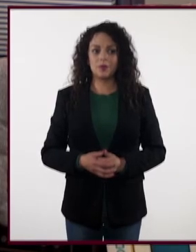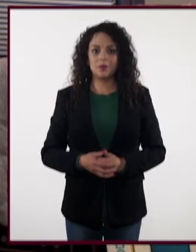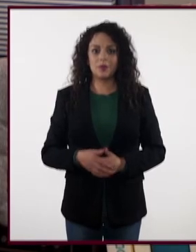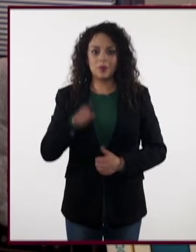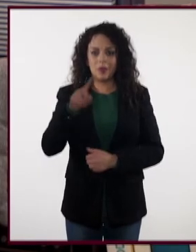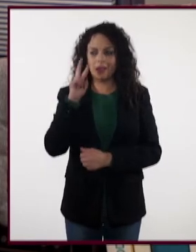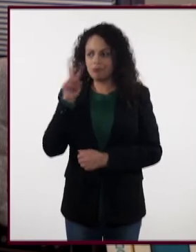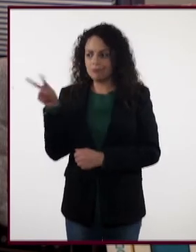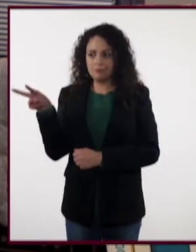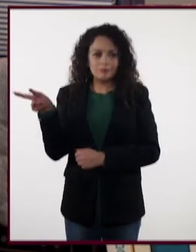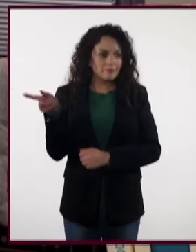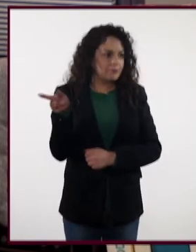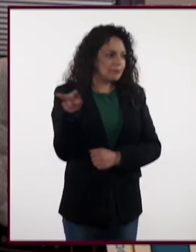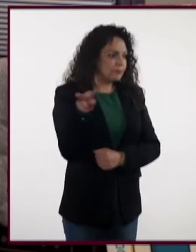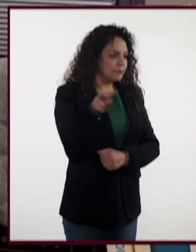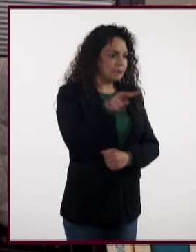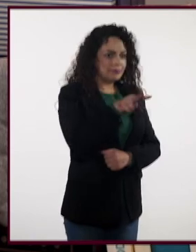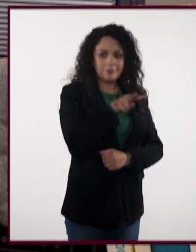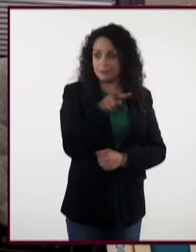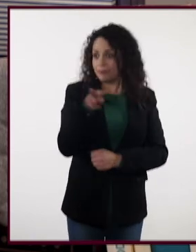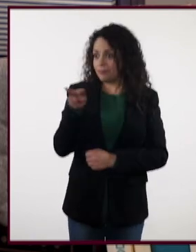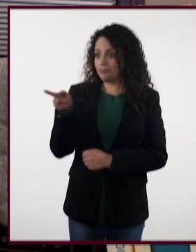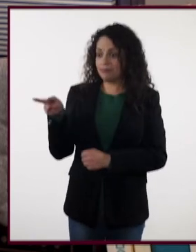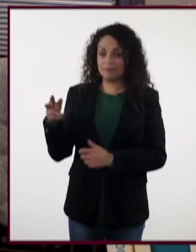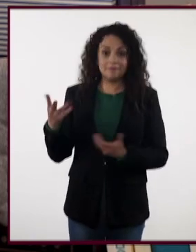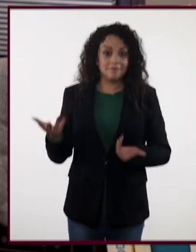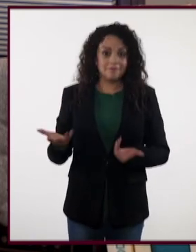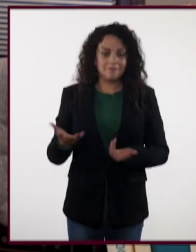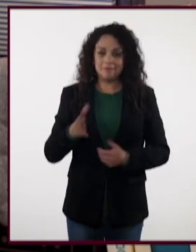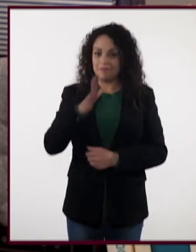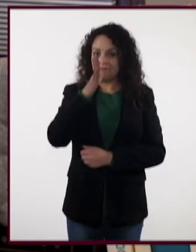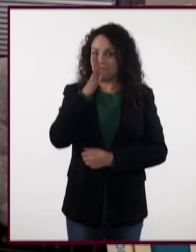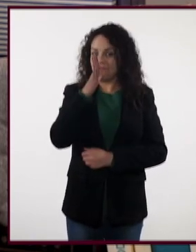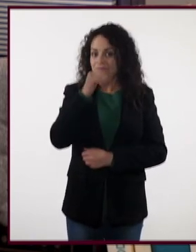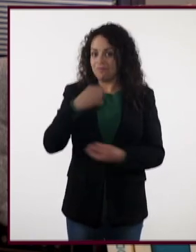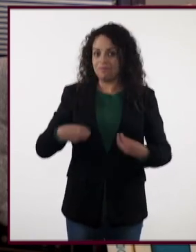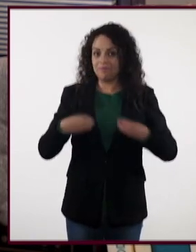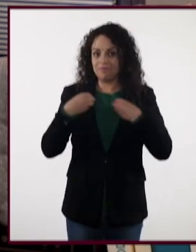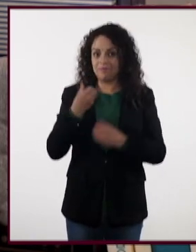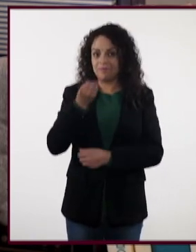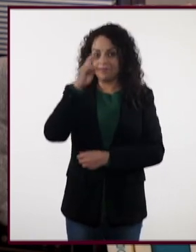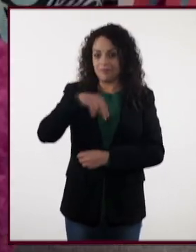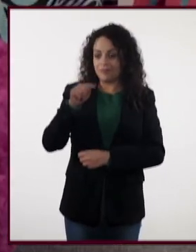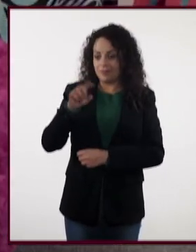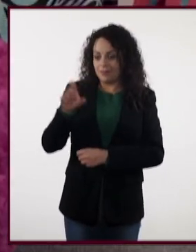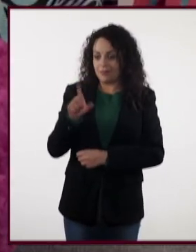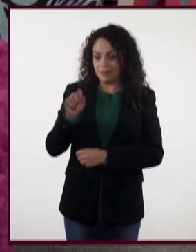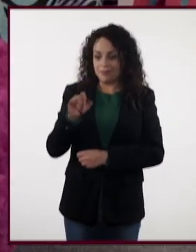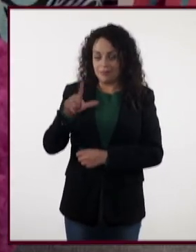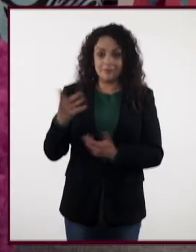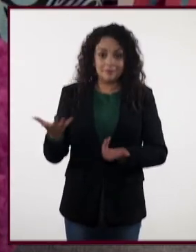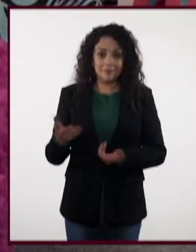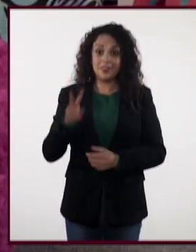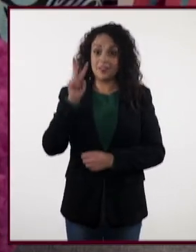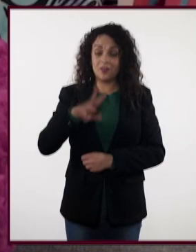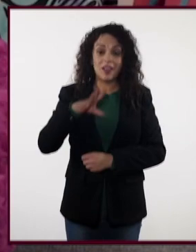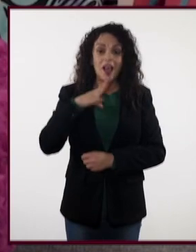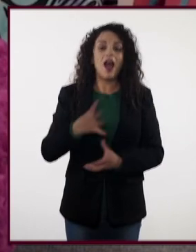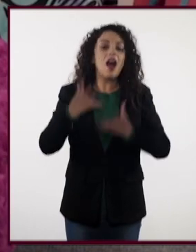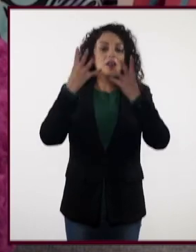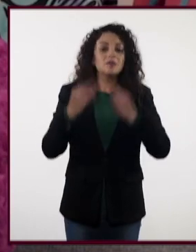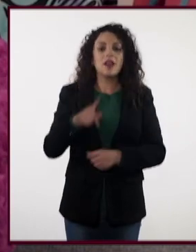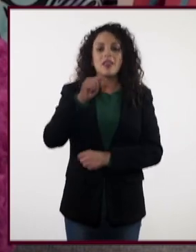Mira a tu alrededor. Nuestro mundo sería inentendible sin la presencia de los textiles. Vivimos en un mar de